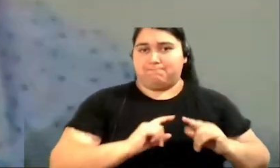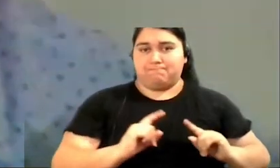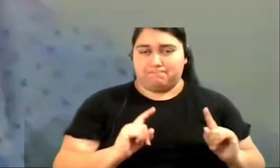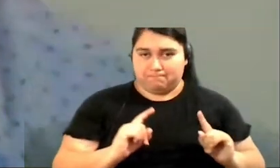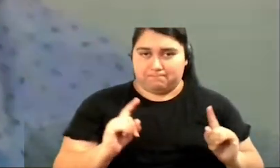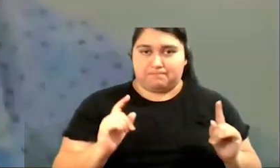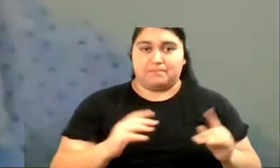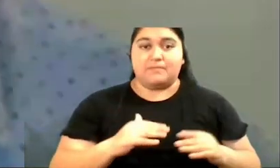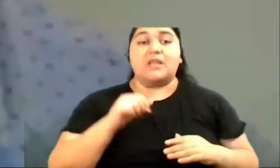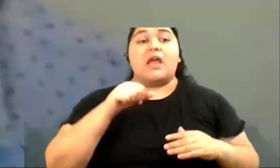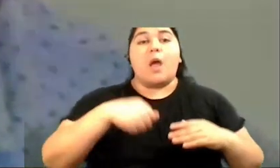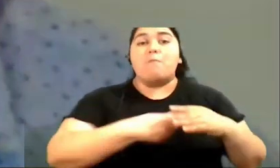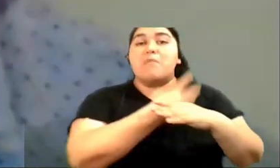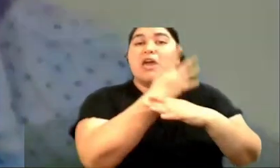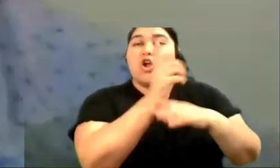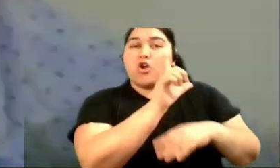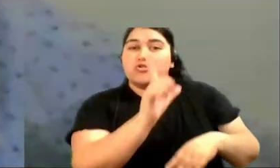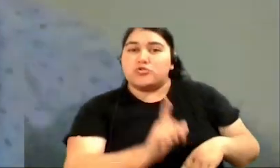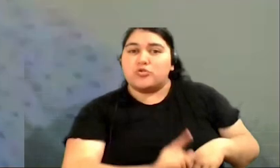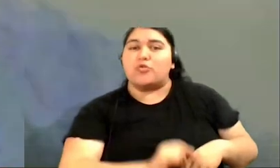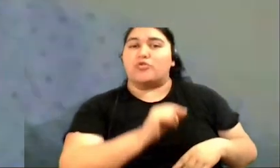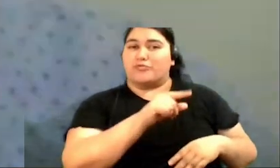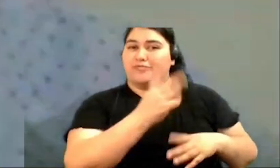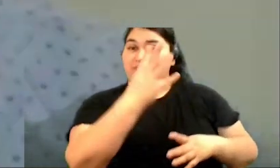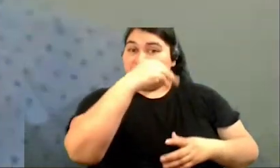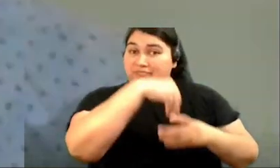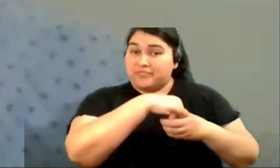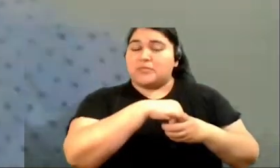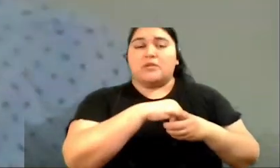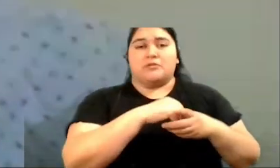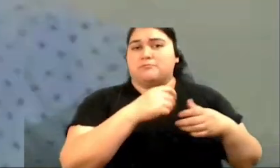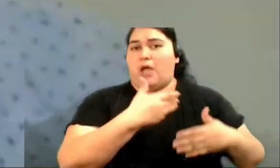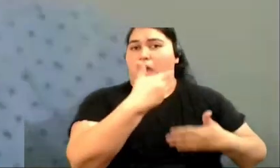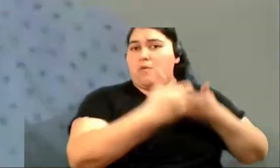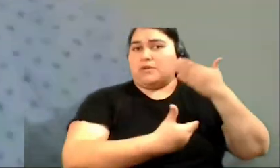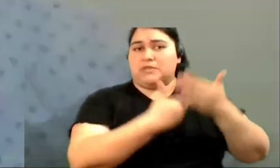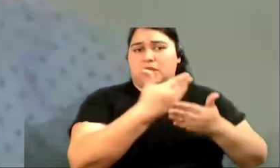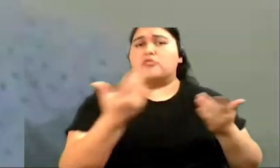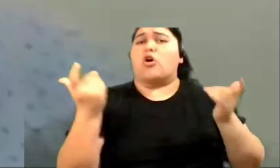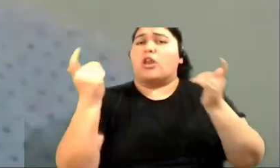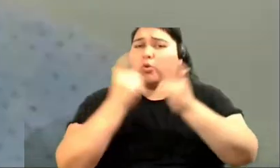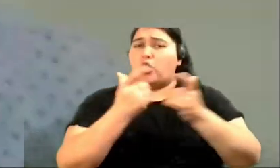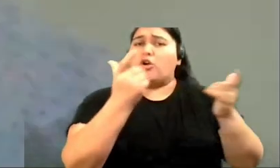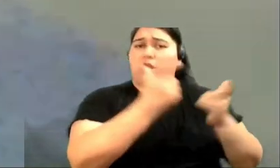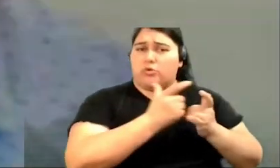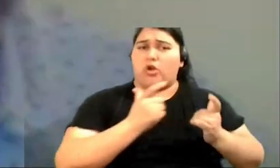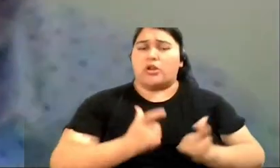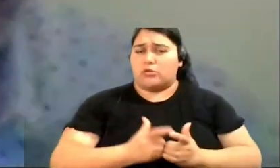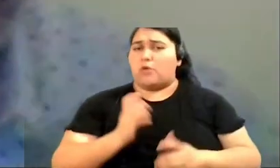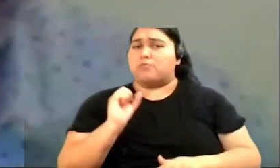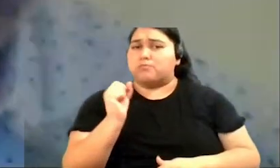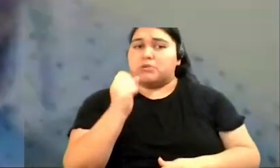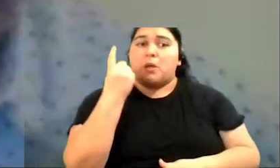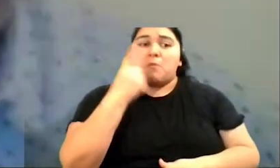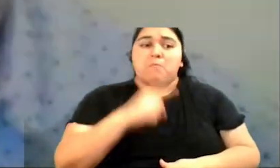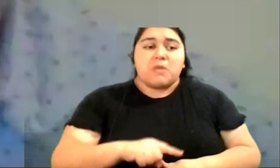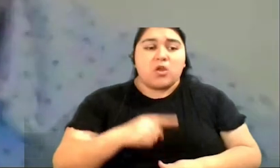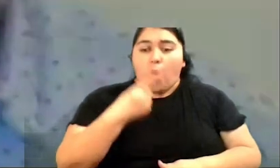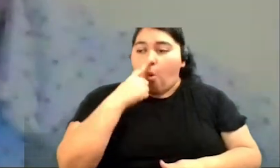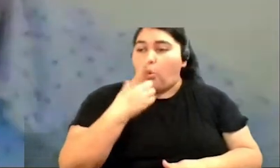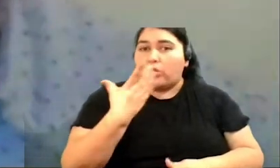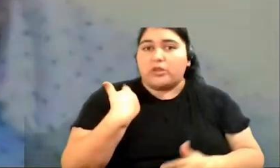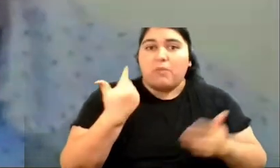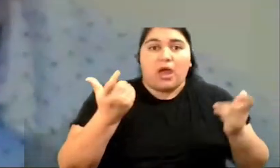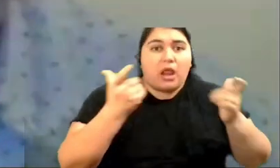el Mercosur. Es un aspecto que ha ido dando en todas las reuniones del Mercosur, pero en esta última no se ha llegado a